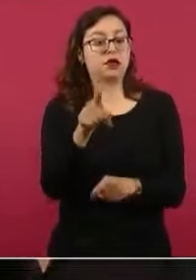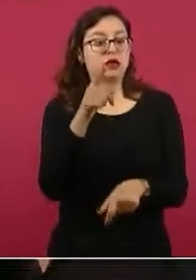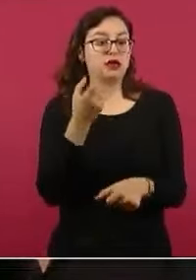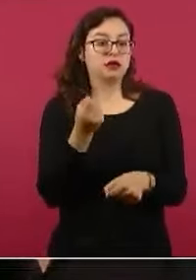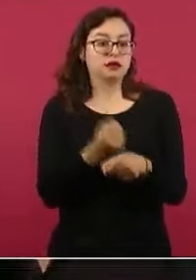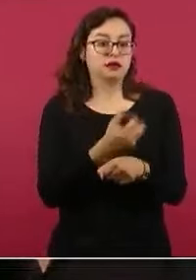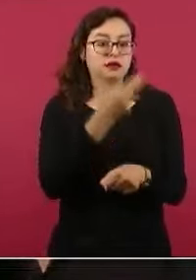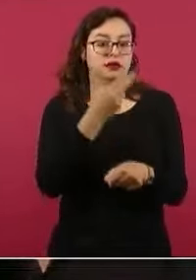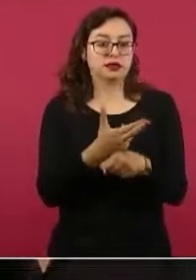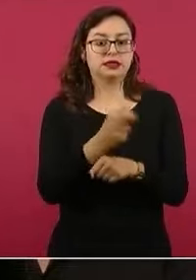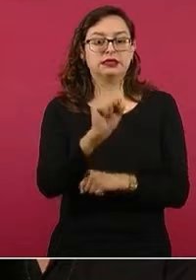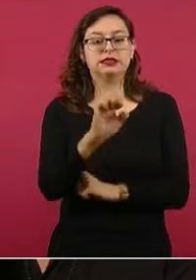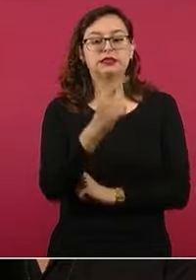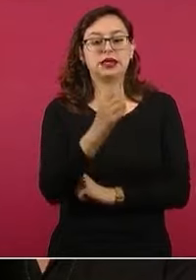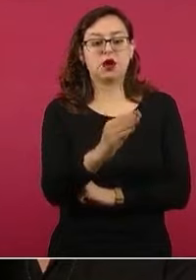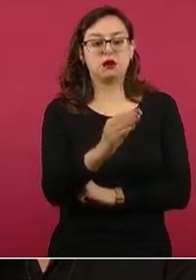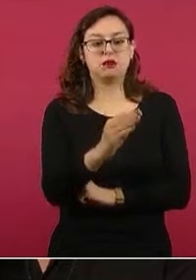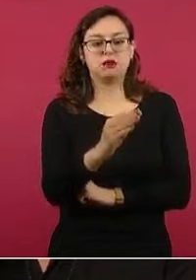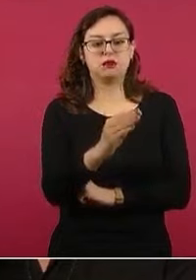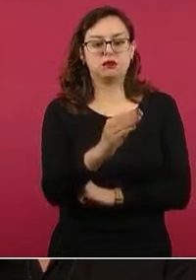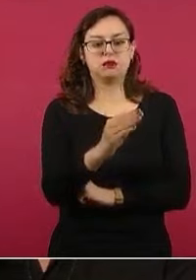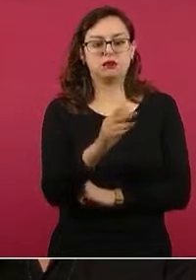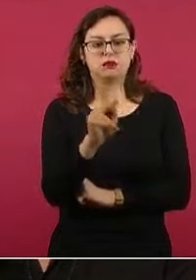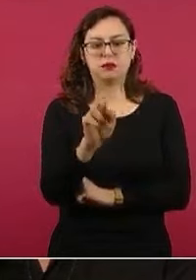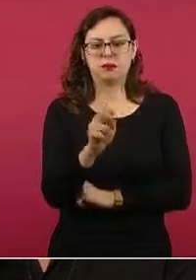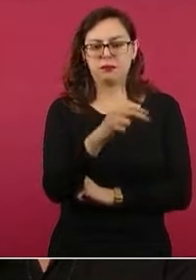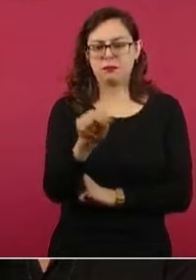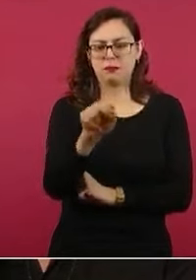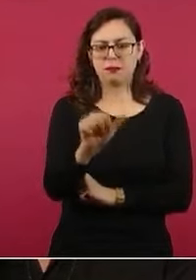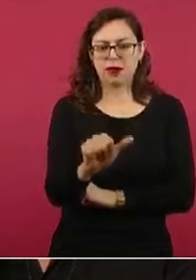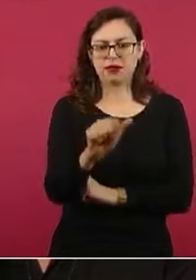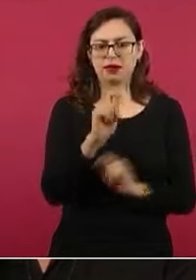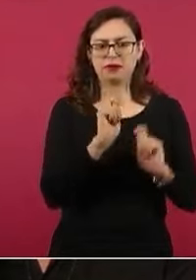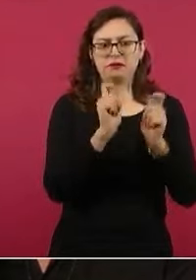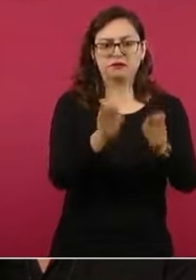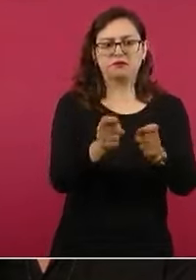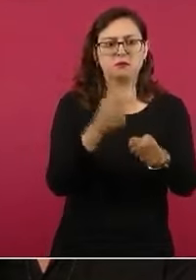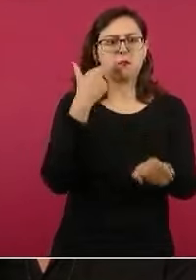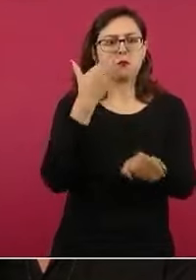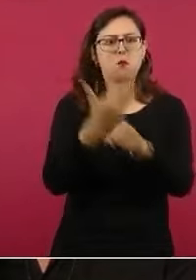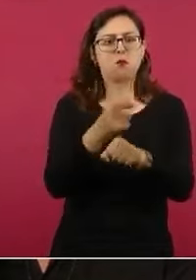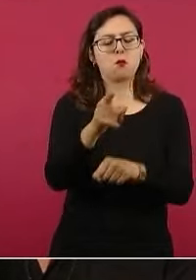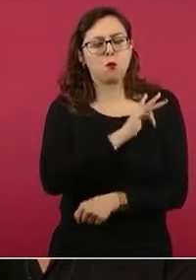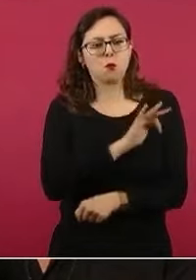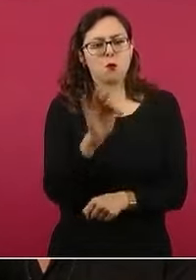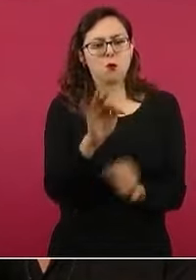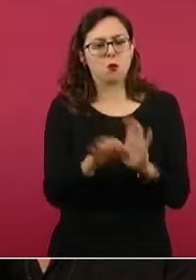de Gobernación por parte del gobierno de Peña Nieto. Ella tiene la concesión para poder explotar alrededor de